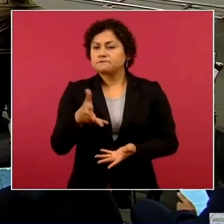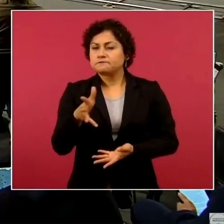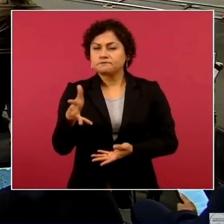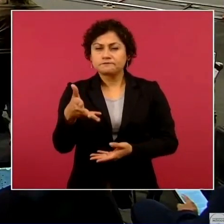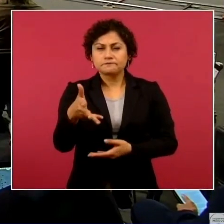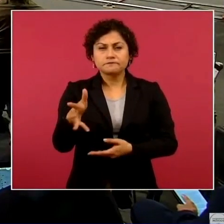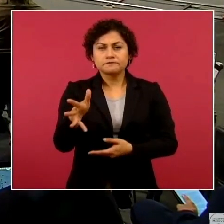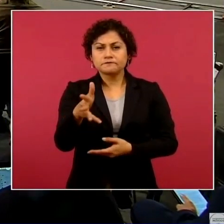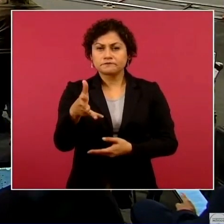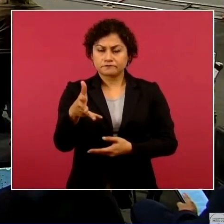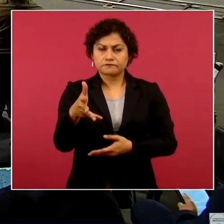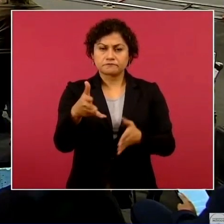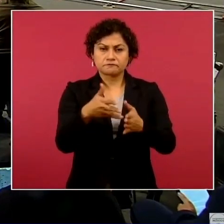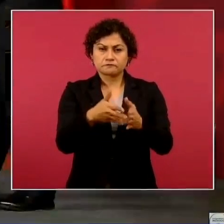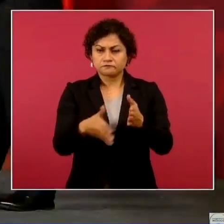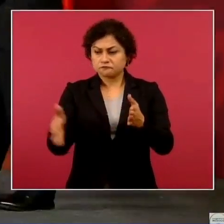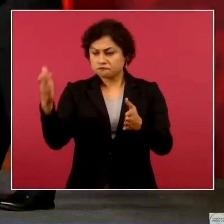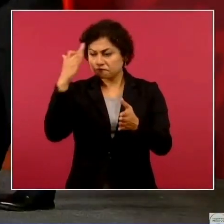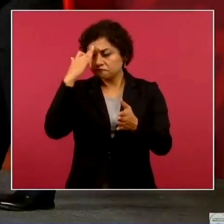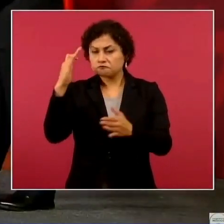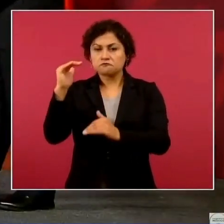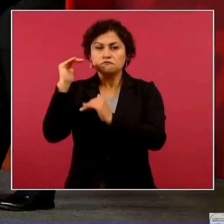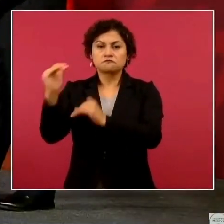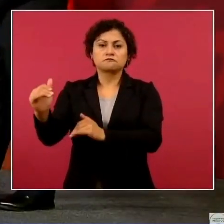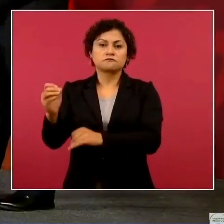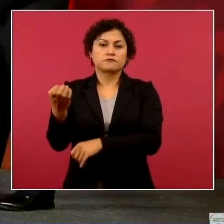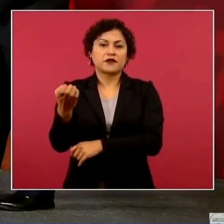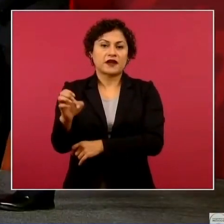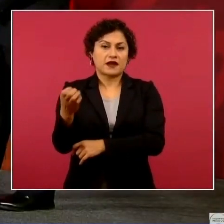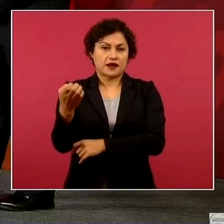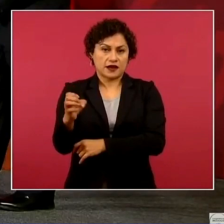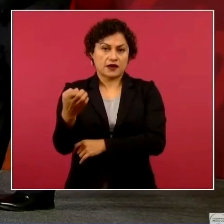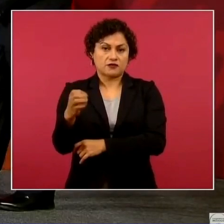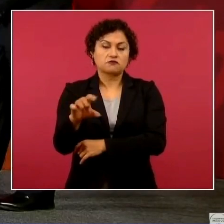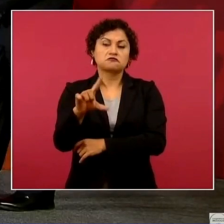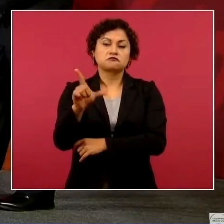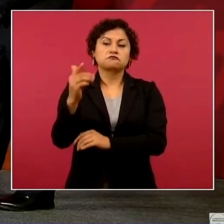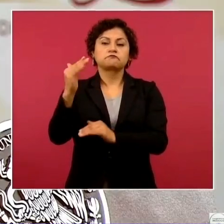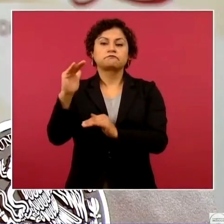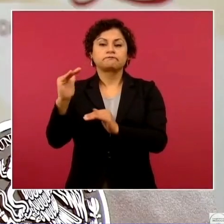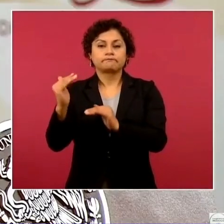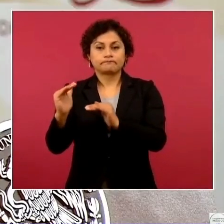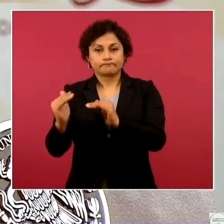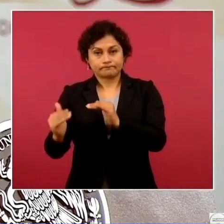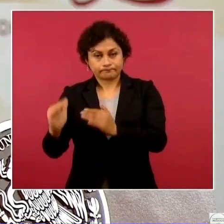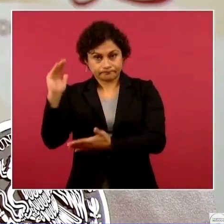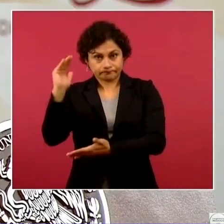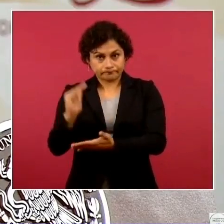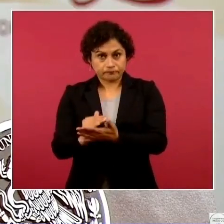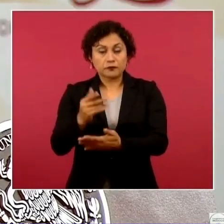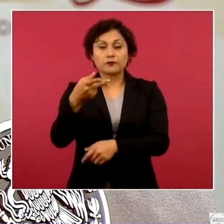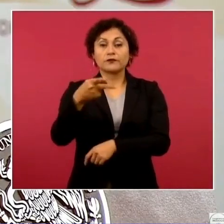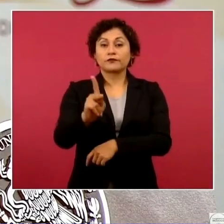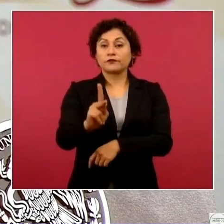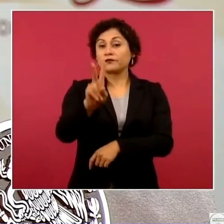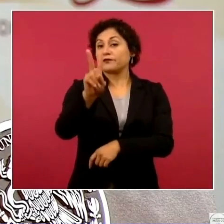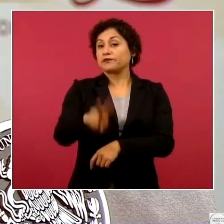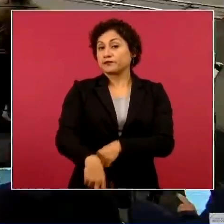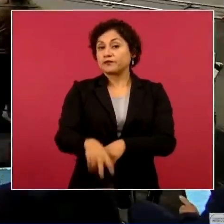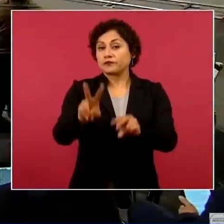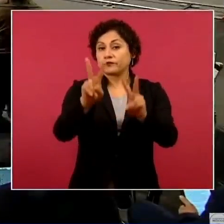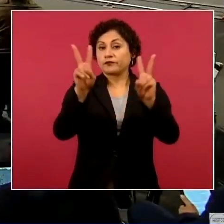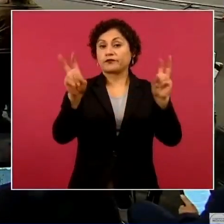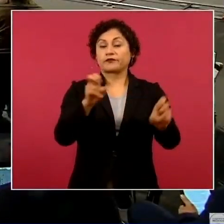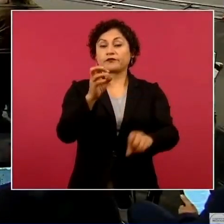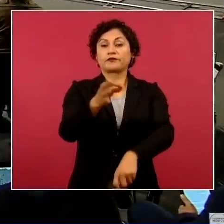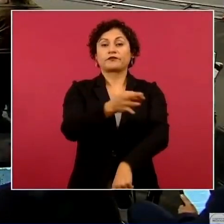la primera mitad de enero y posteriormente empezará a reducirse. Pero la campaña de vacunación, que es lo que mostramos aquí,